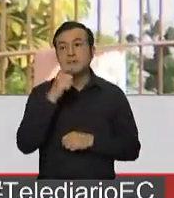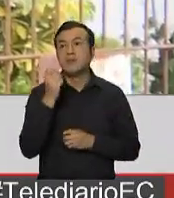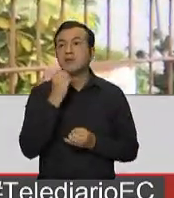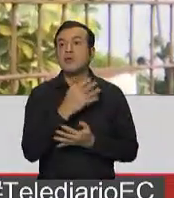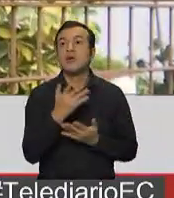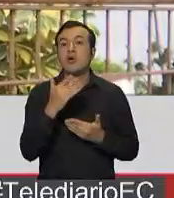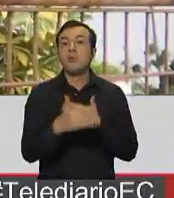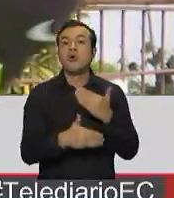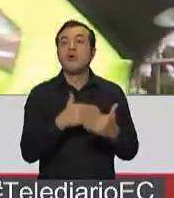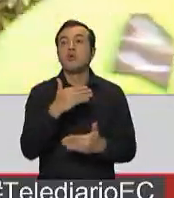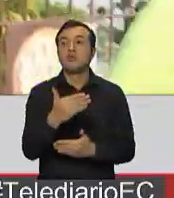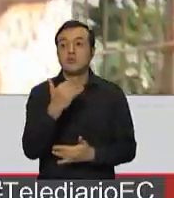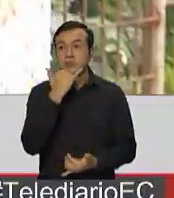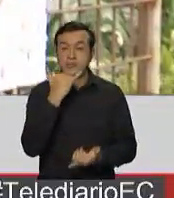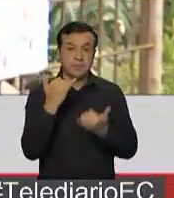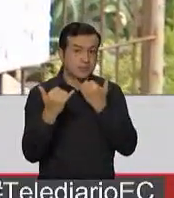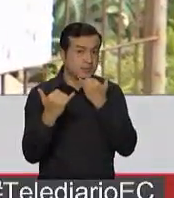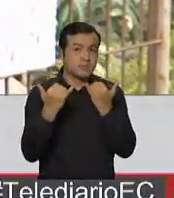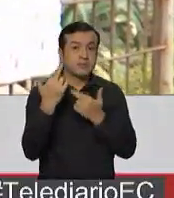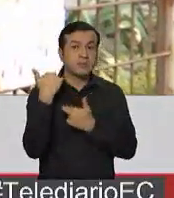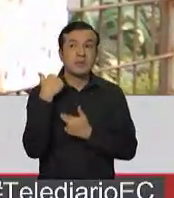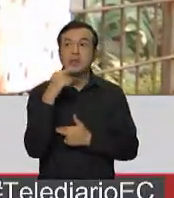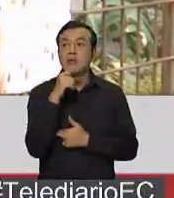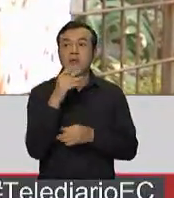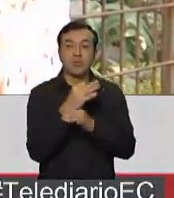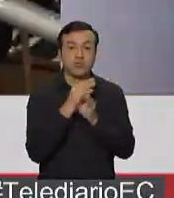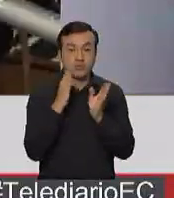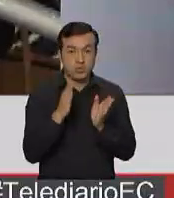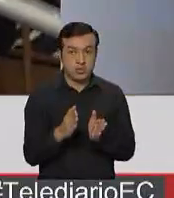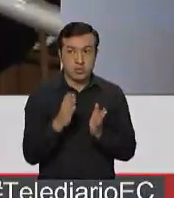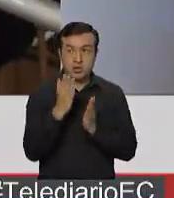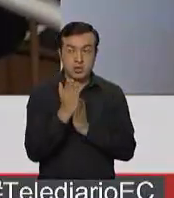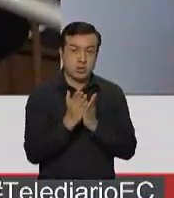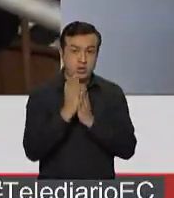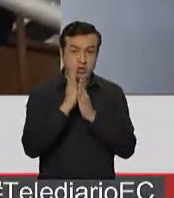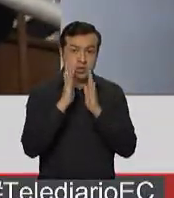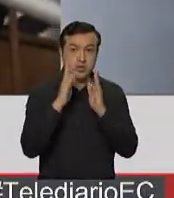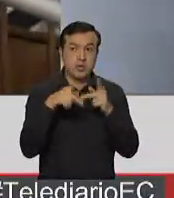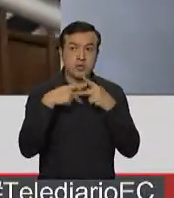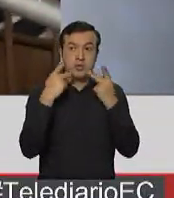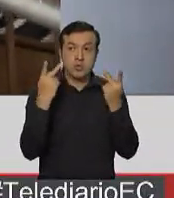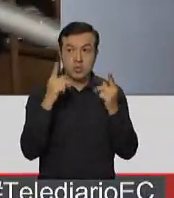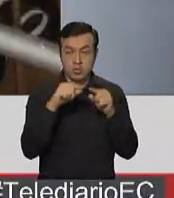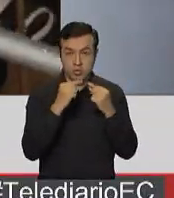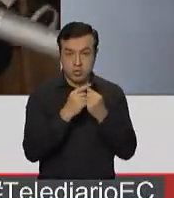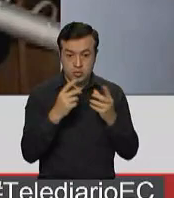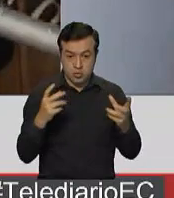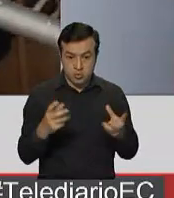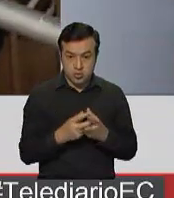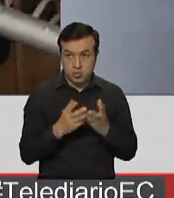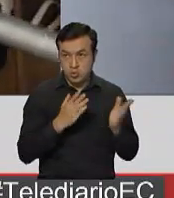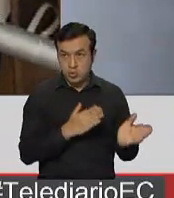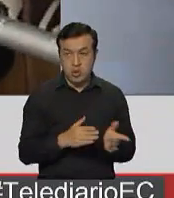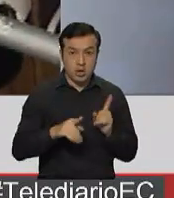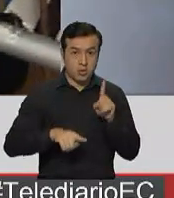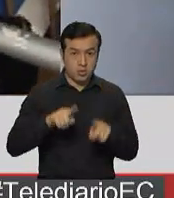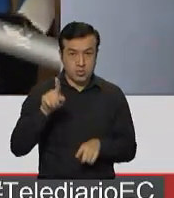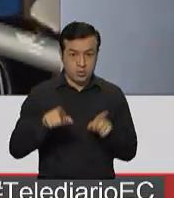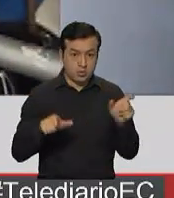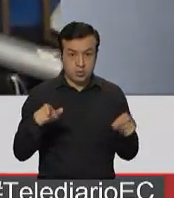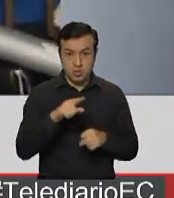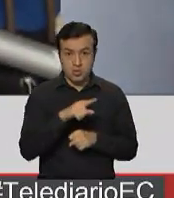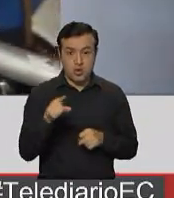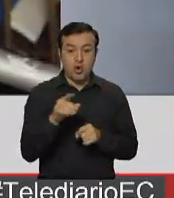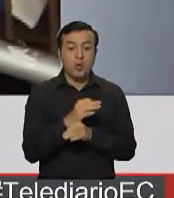de procedimientos irregulares en manos de funcionarios del SECOV. Un grupo estructurado conformado por varias personas,